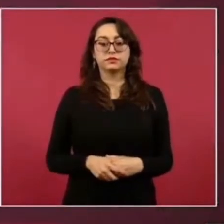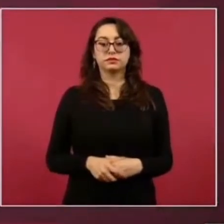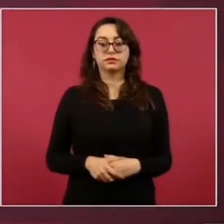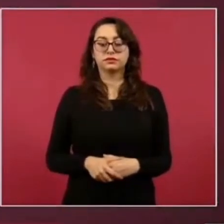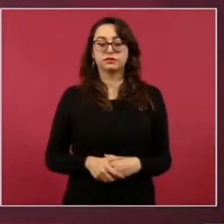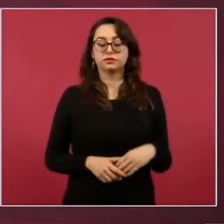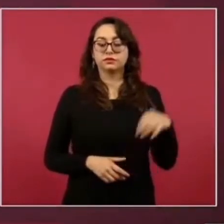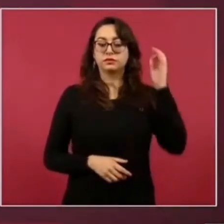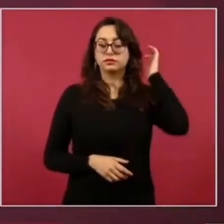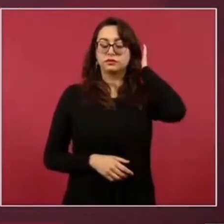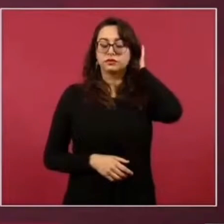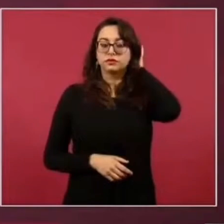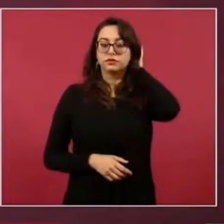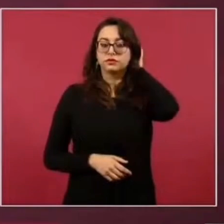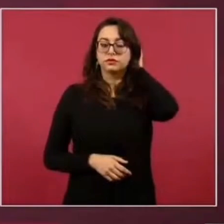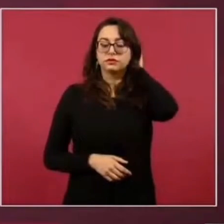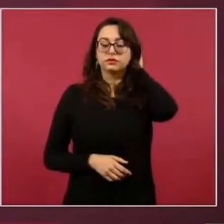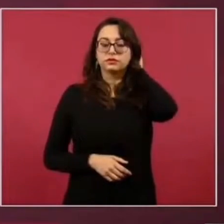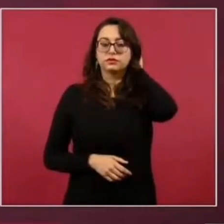aumenta la deuda